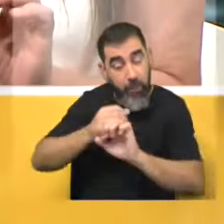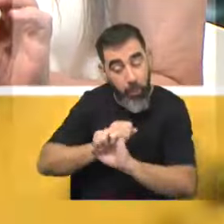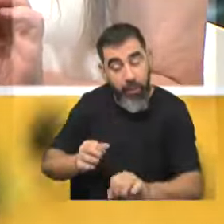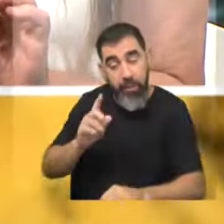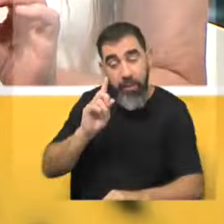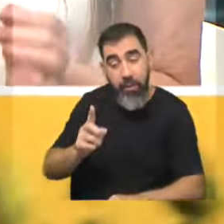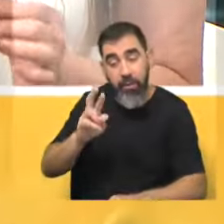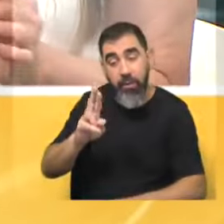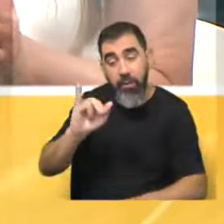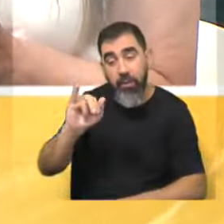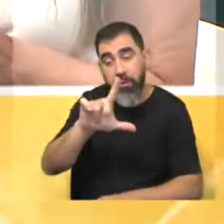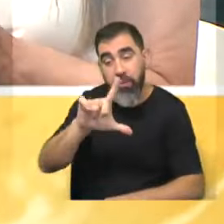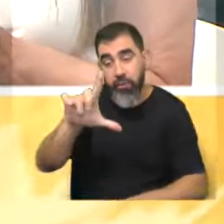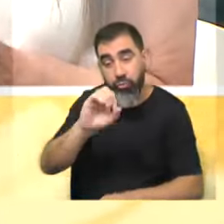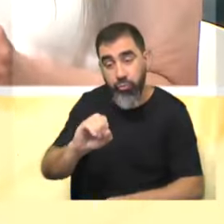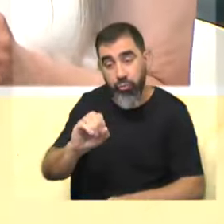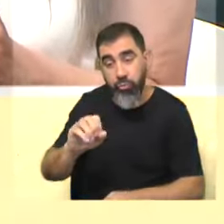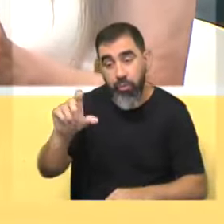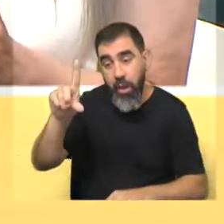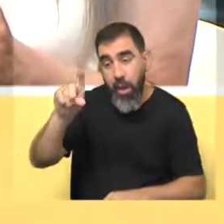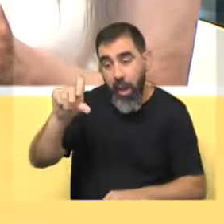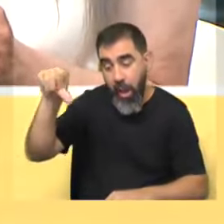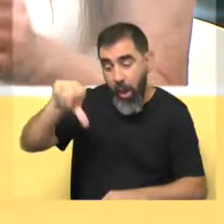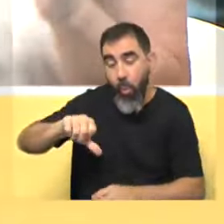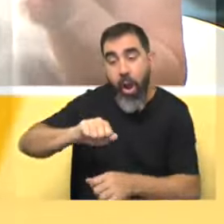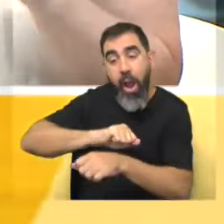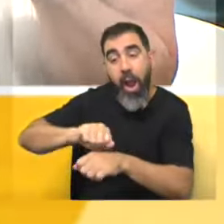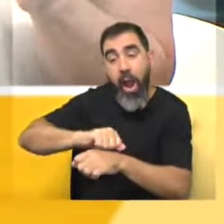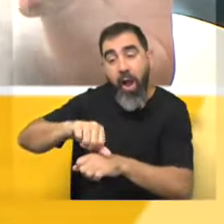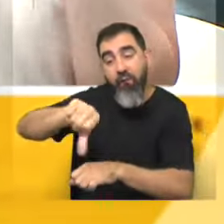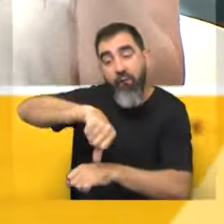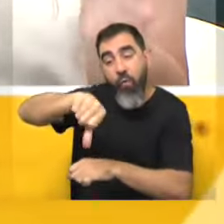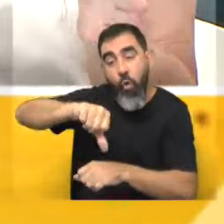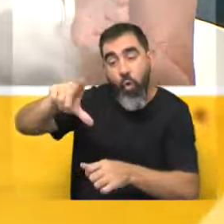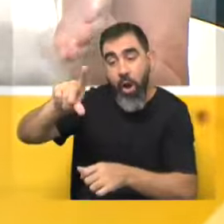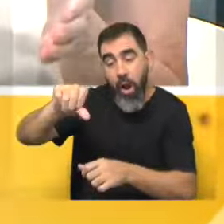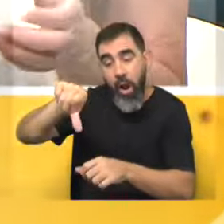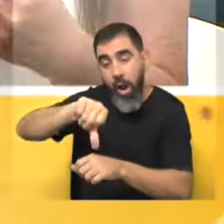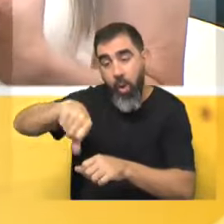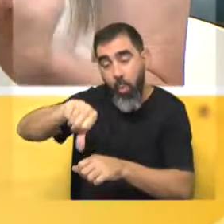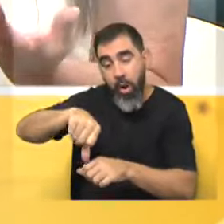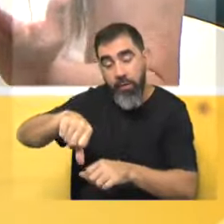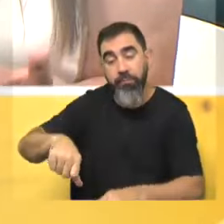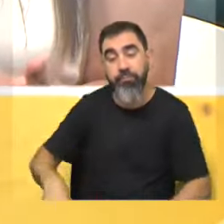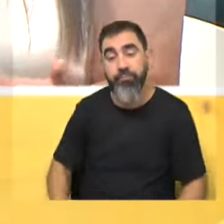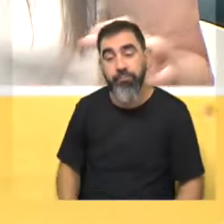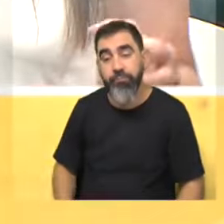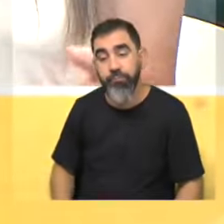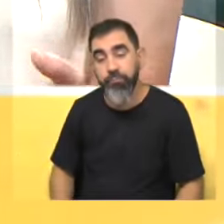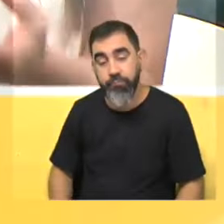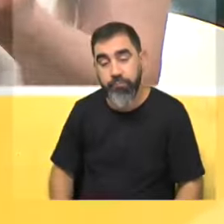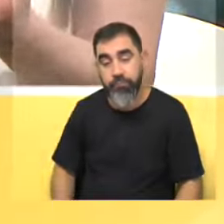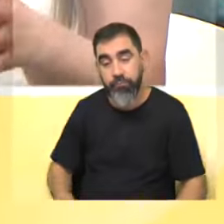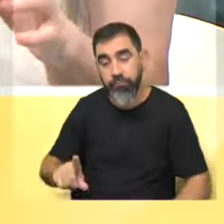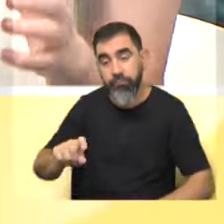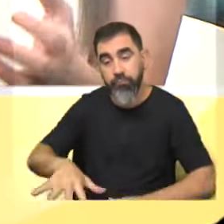grillo, lo que hago es agregarle agua con jabón. ¿Ah? 300 mililitros de agua, 10 mililitros de jabón. ¿Qué busco con esto? Inundar